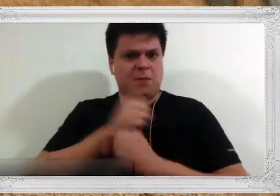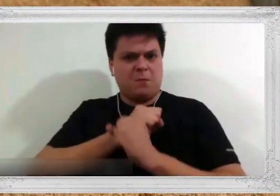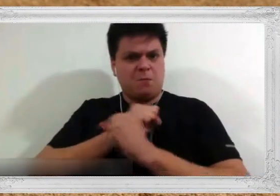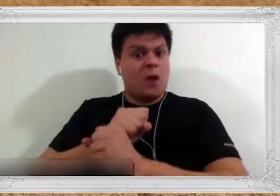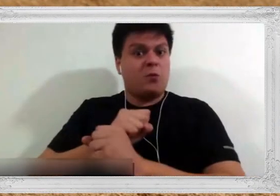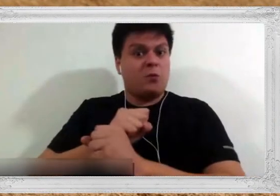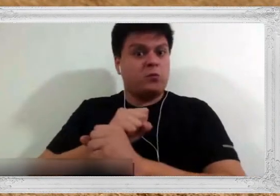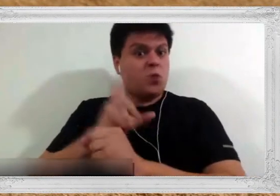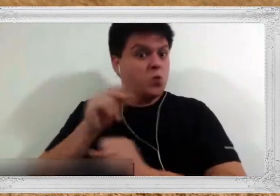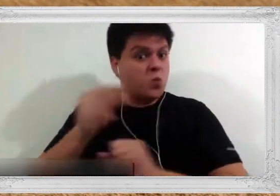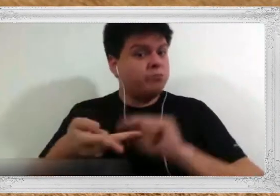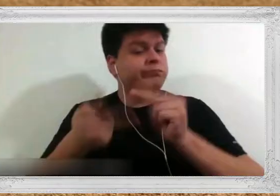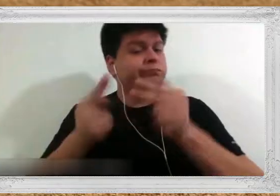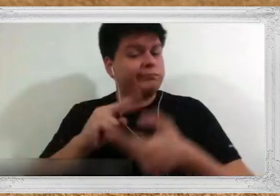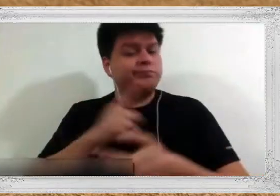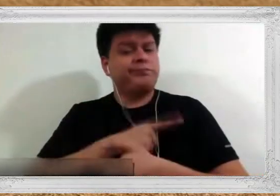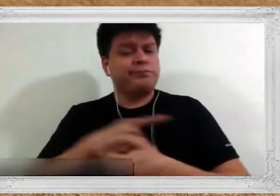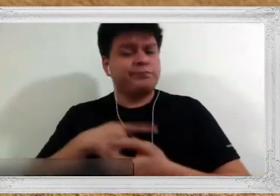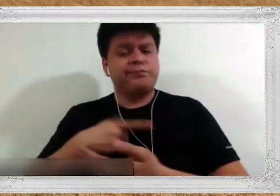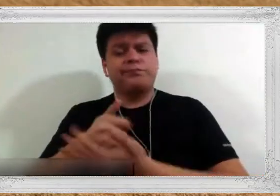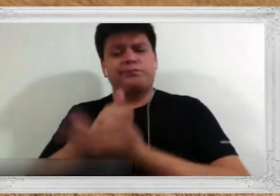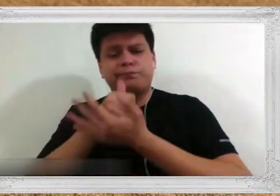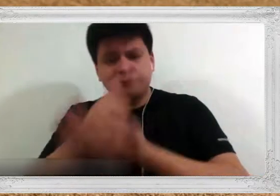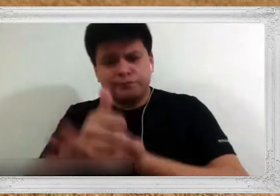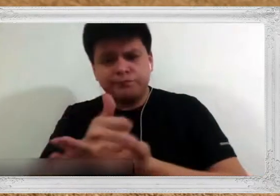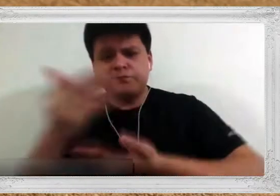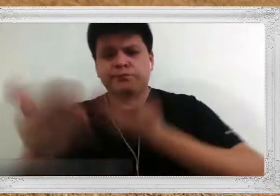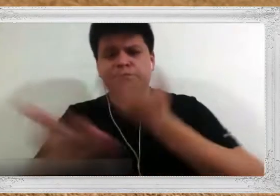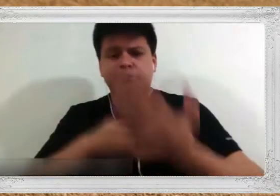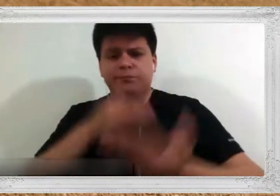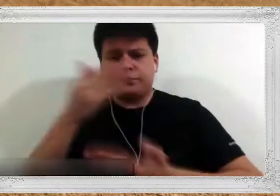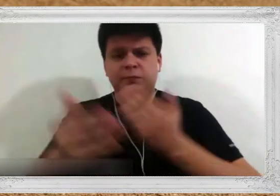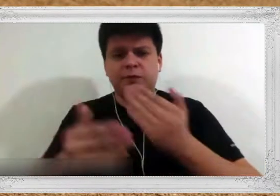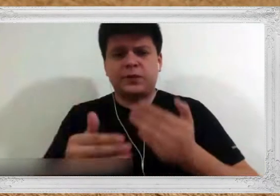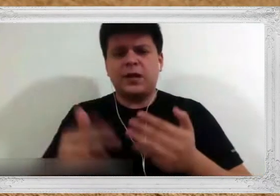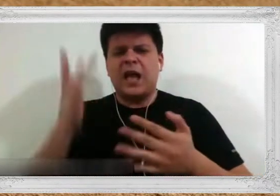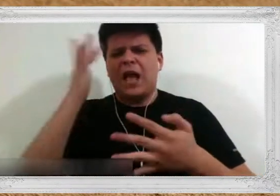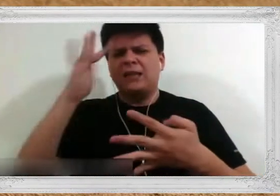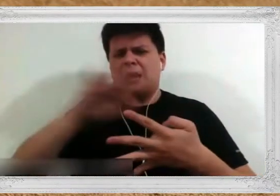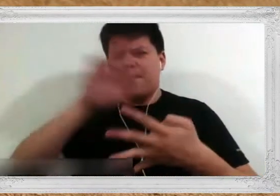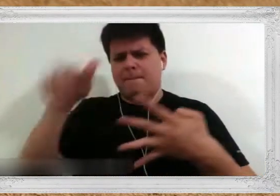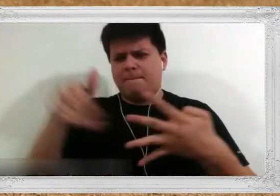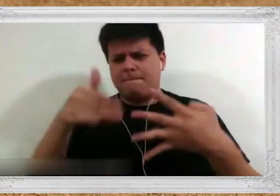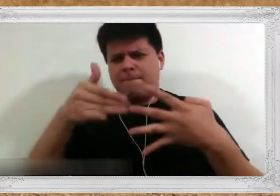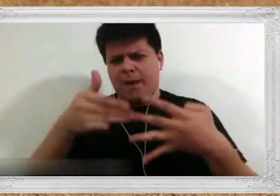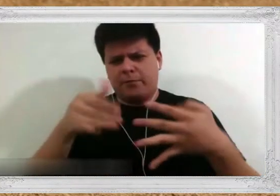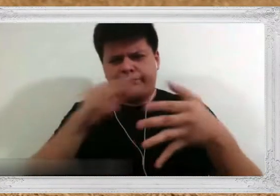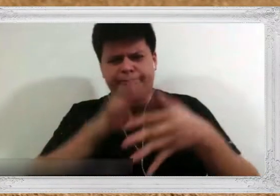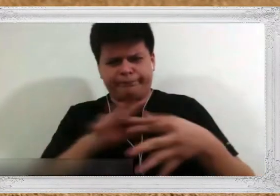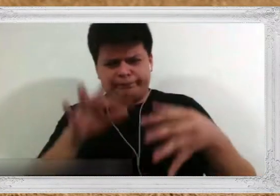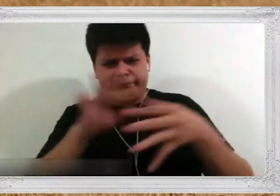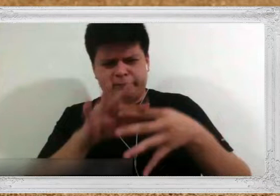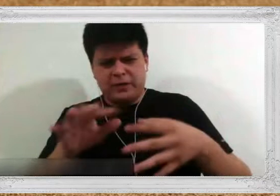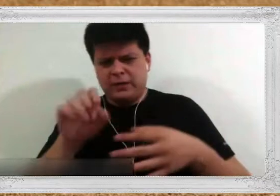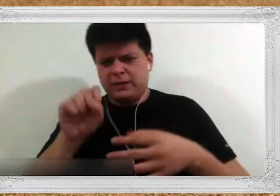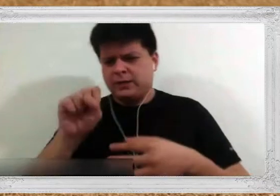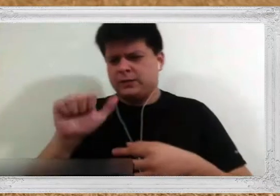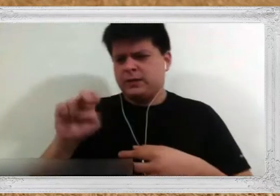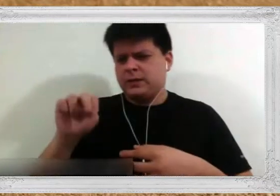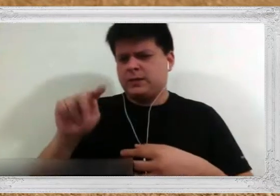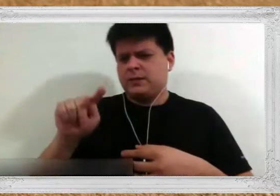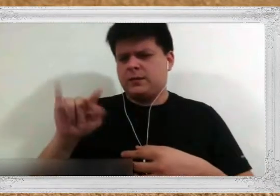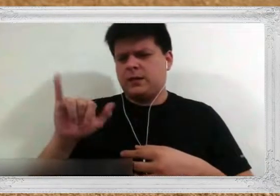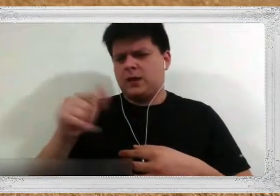La narración de San Marcos describe la escena de Jesús con los discípulos Santiago y Juan, los cuales